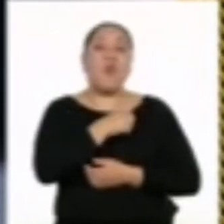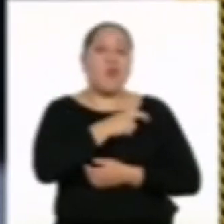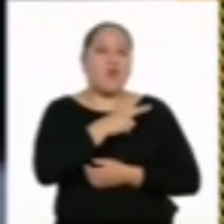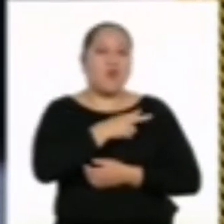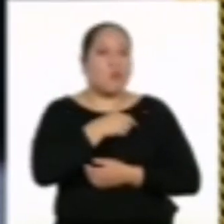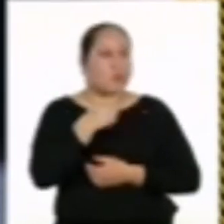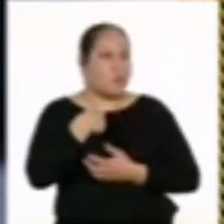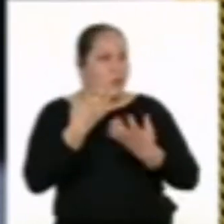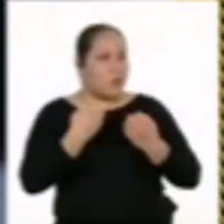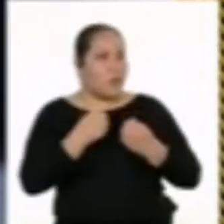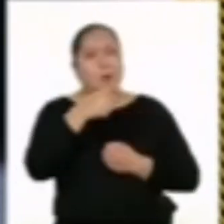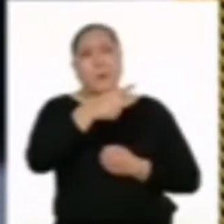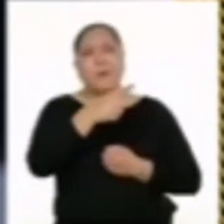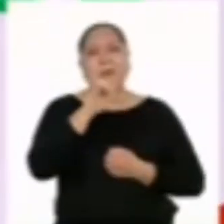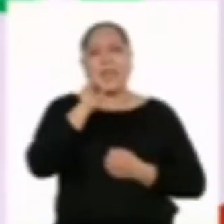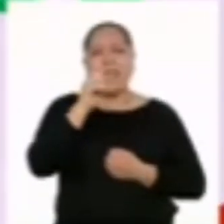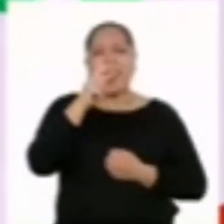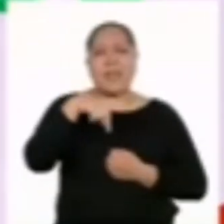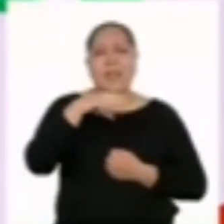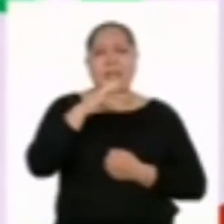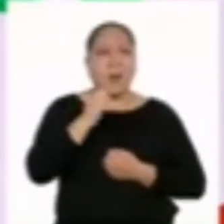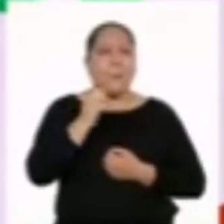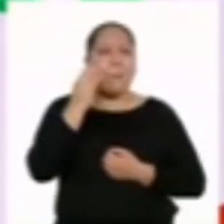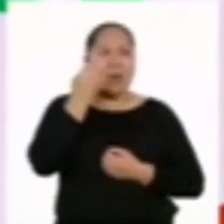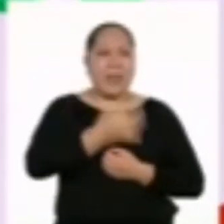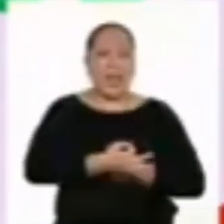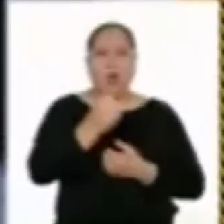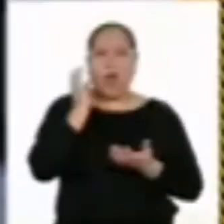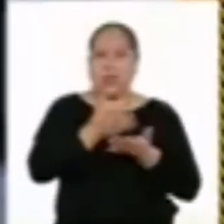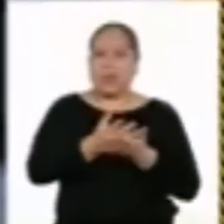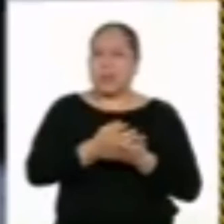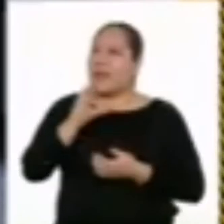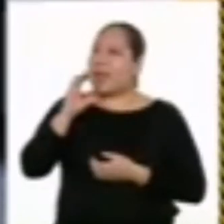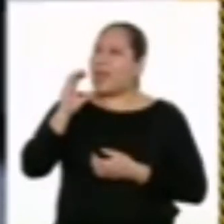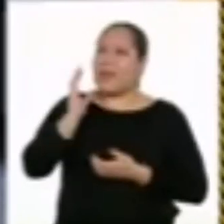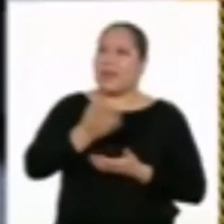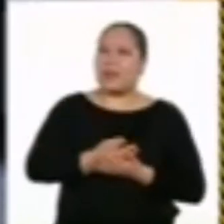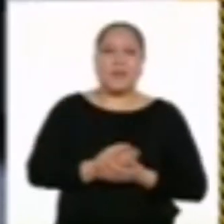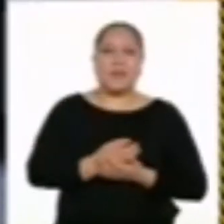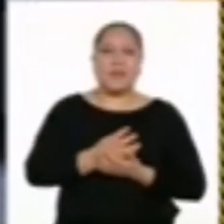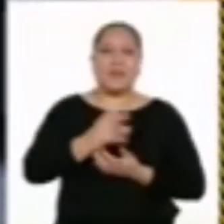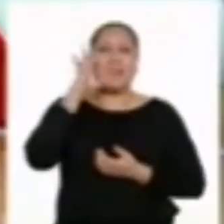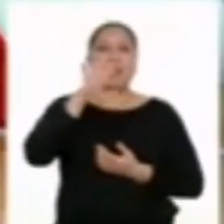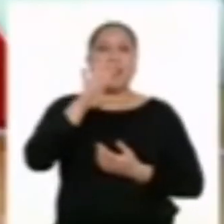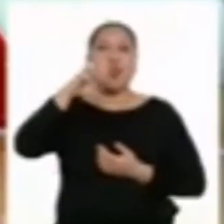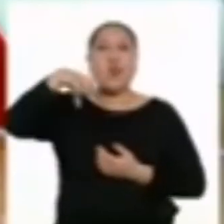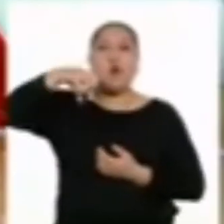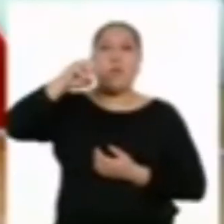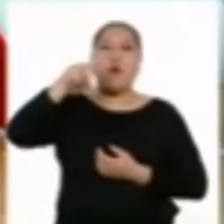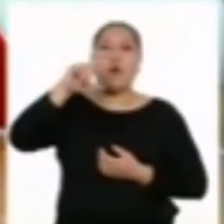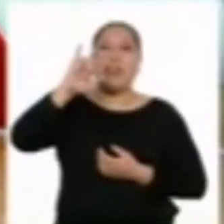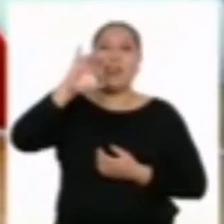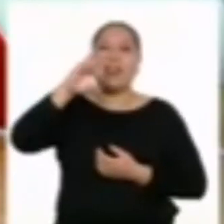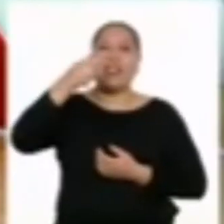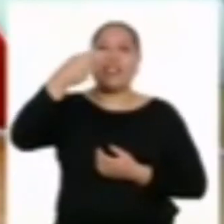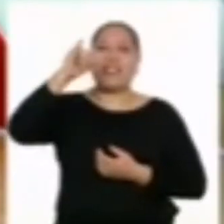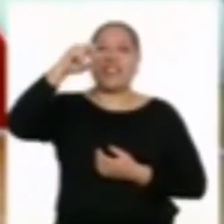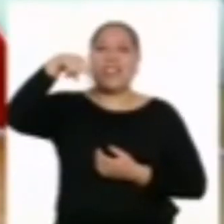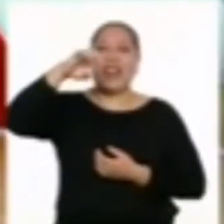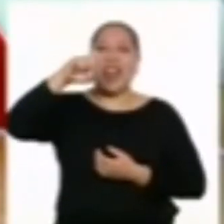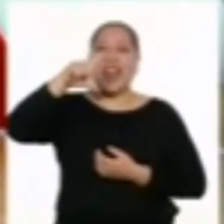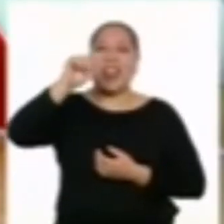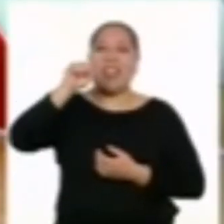empezar. Yanira, ¿verdad o castigo? Castigo. A 5 polichinelas. 1,